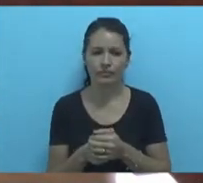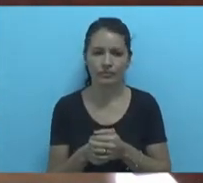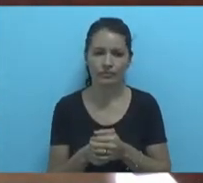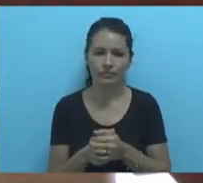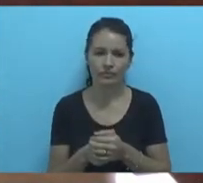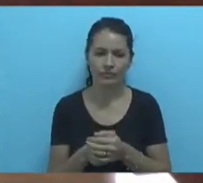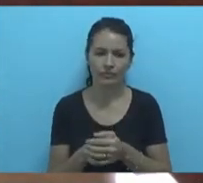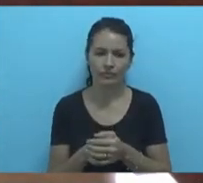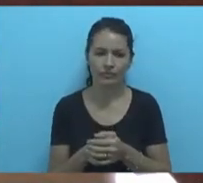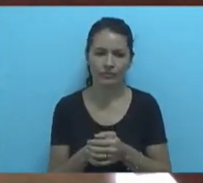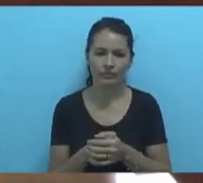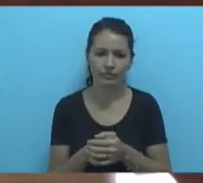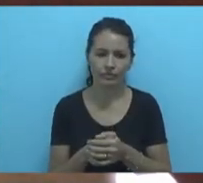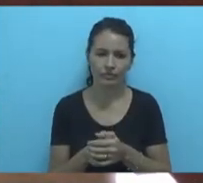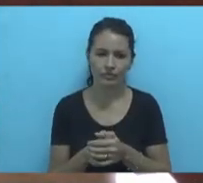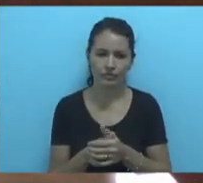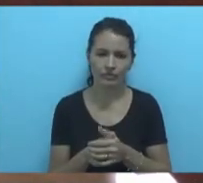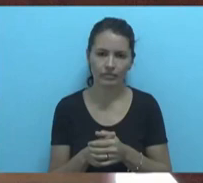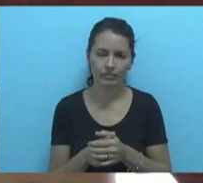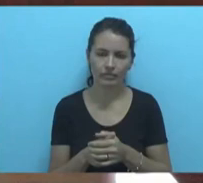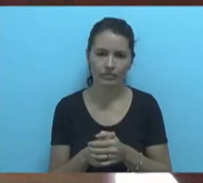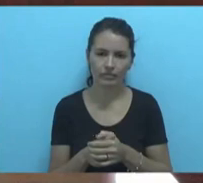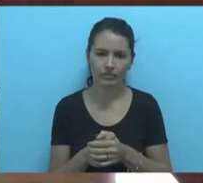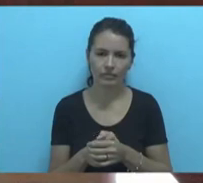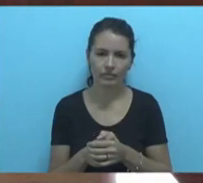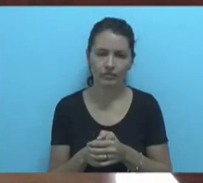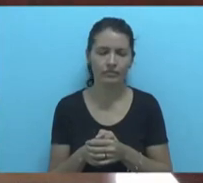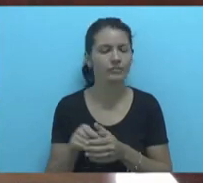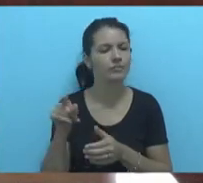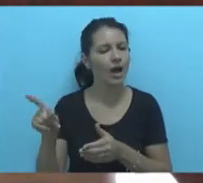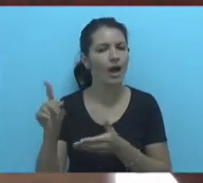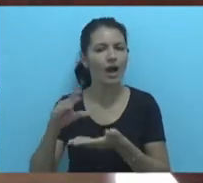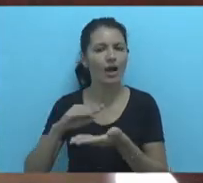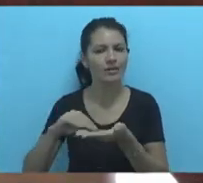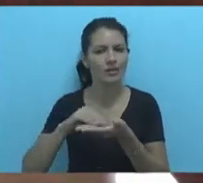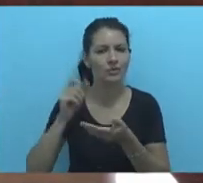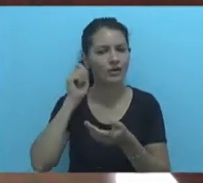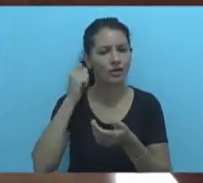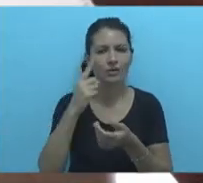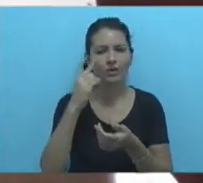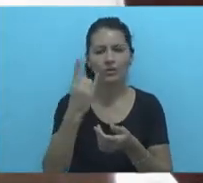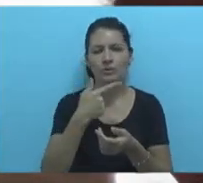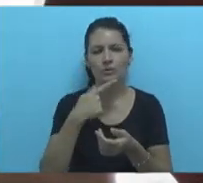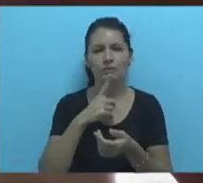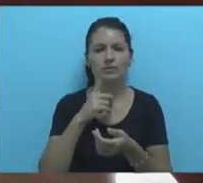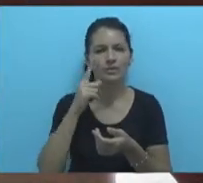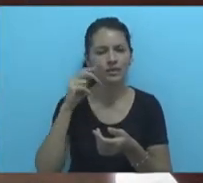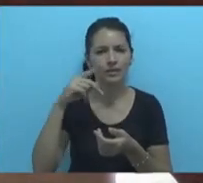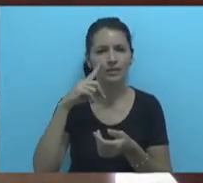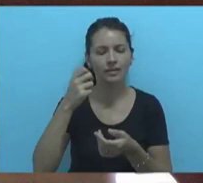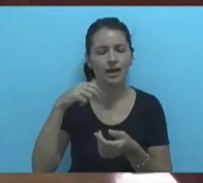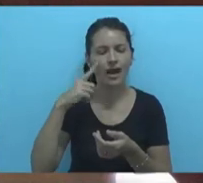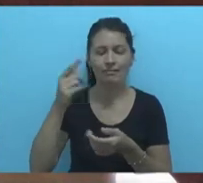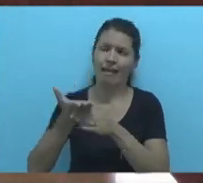trasladado a nuestro compañero de bancada, Rubén Giustiniani, como senador nacional y quien es además autor